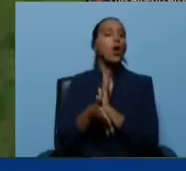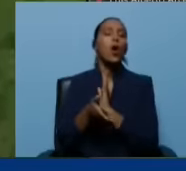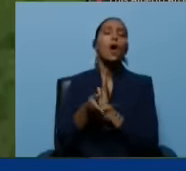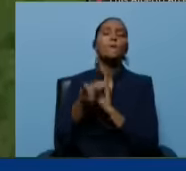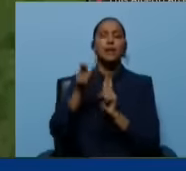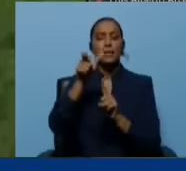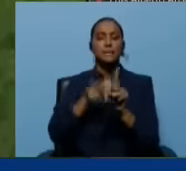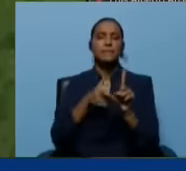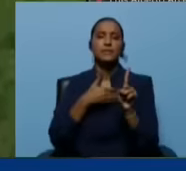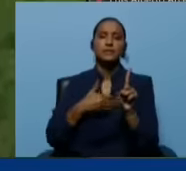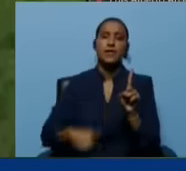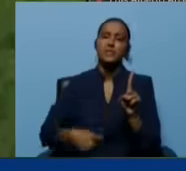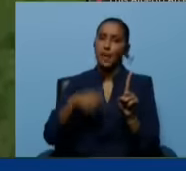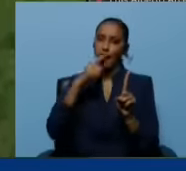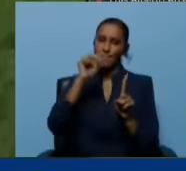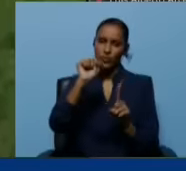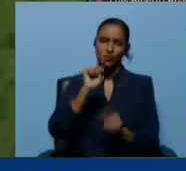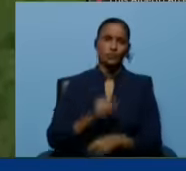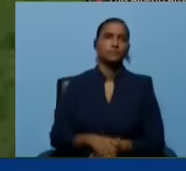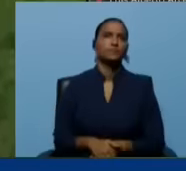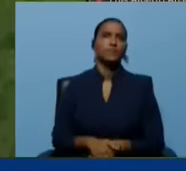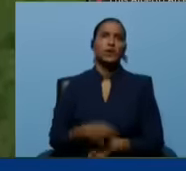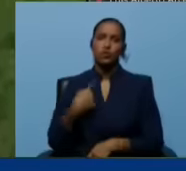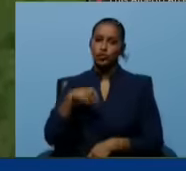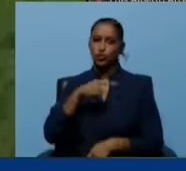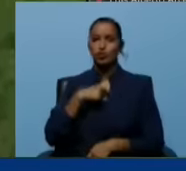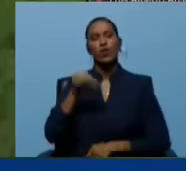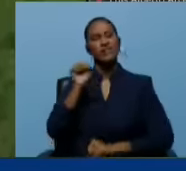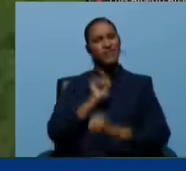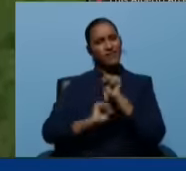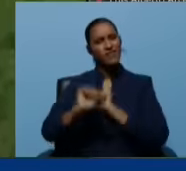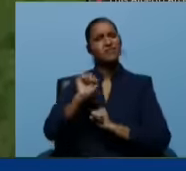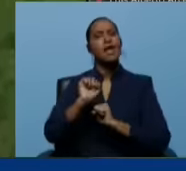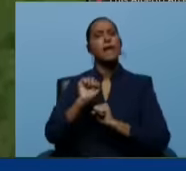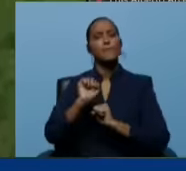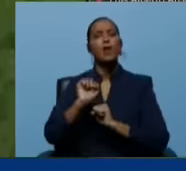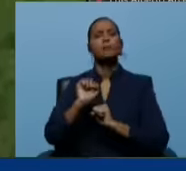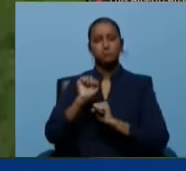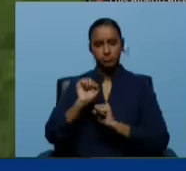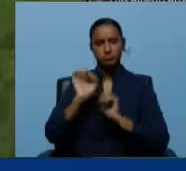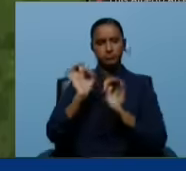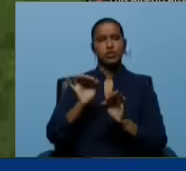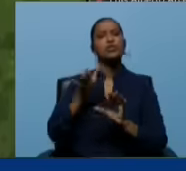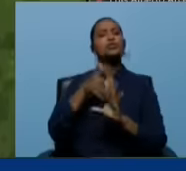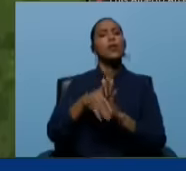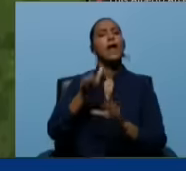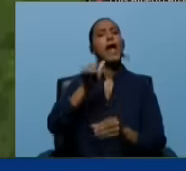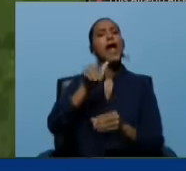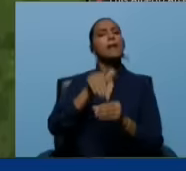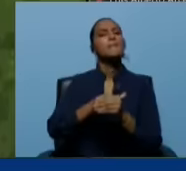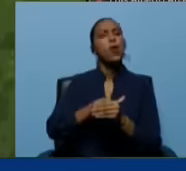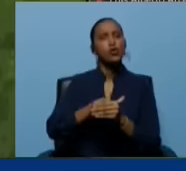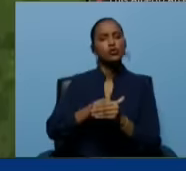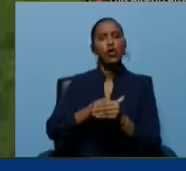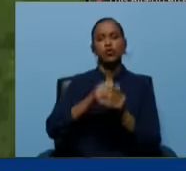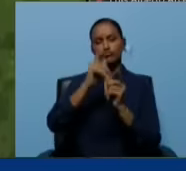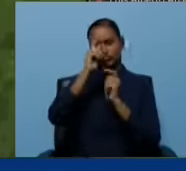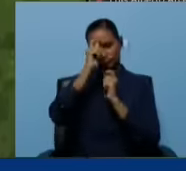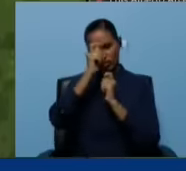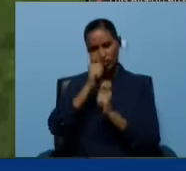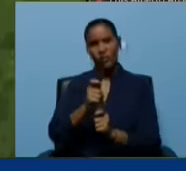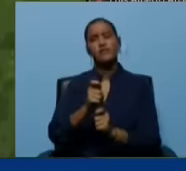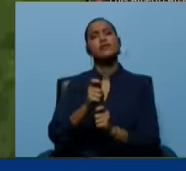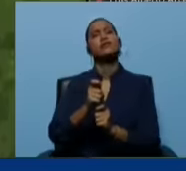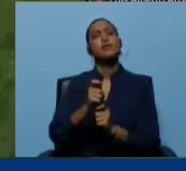y sin ambigüedades lo que defiende y respalda con su voto el pacífico, honorable y